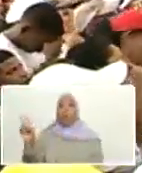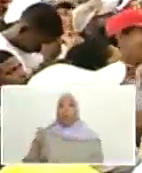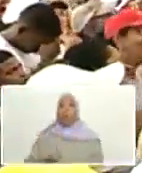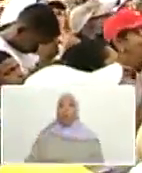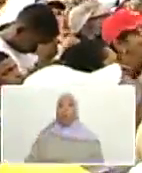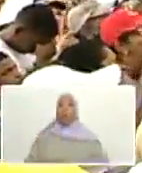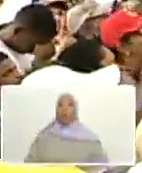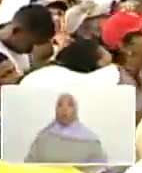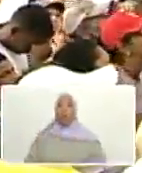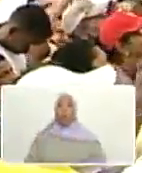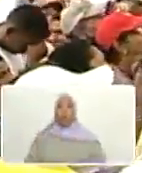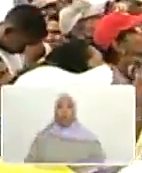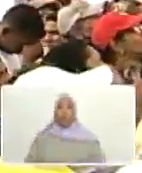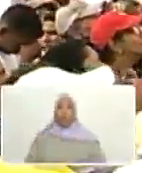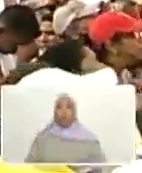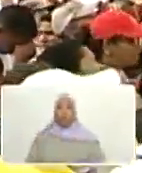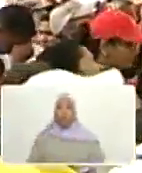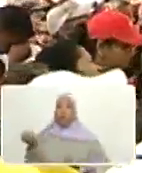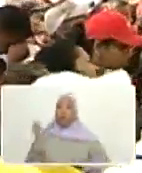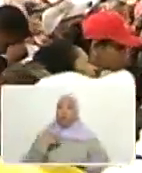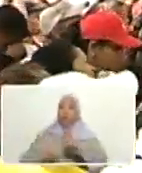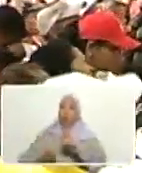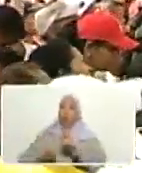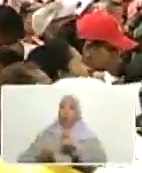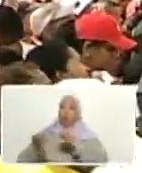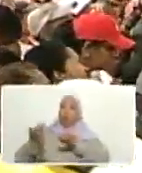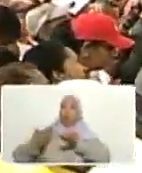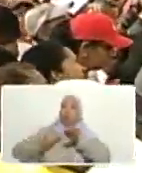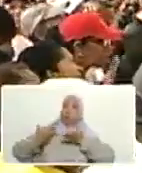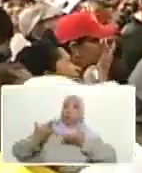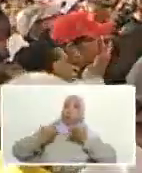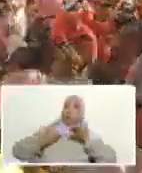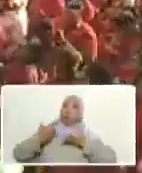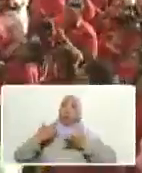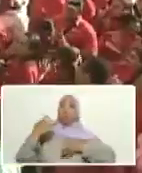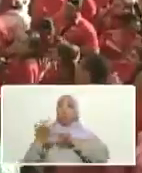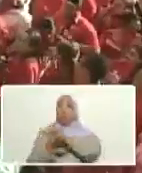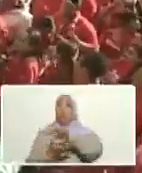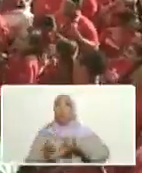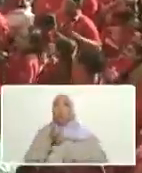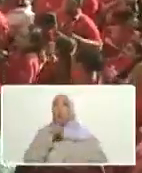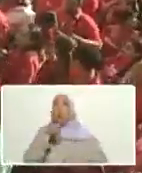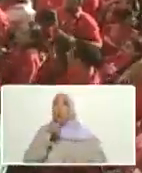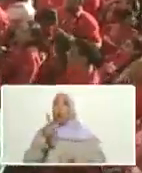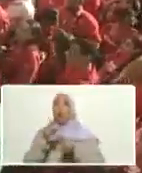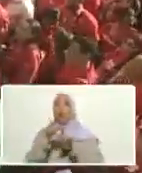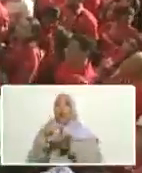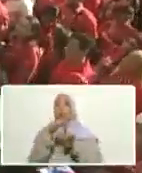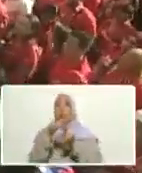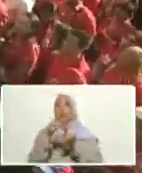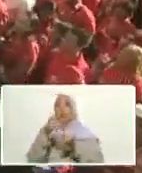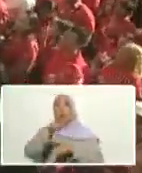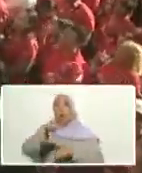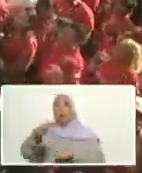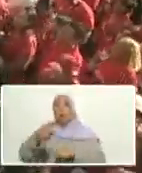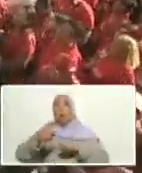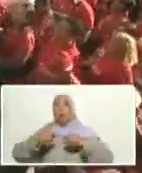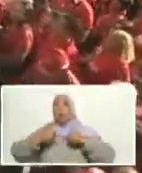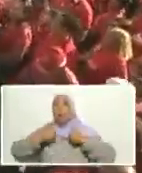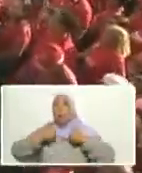contra las sanciones criminales que torturan el cuerpo económico y social de